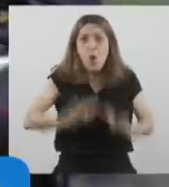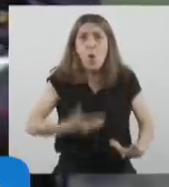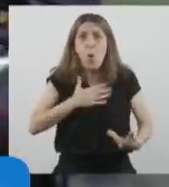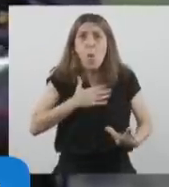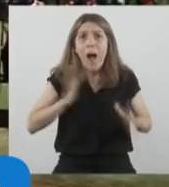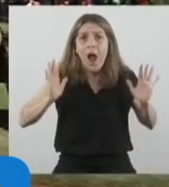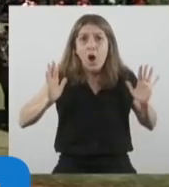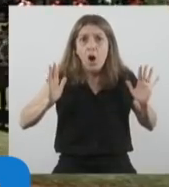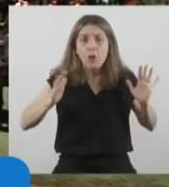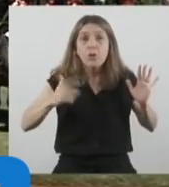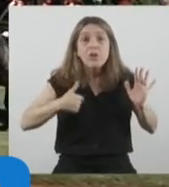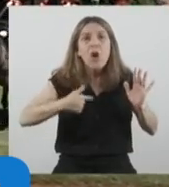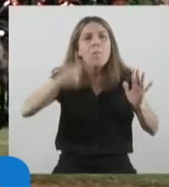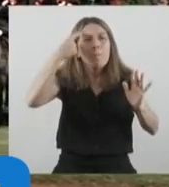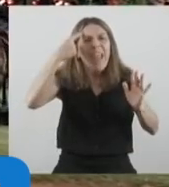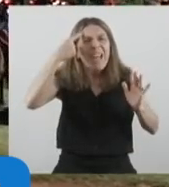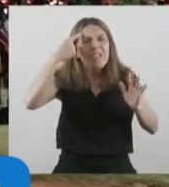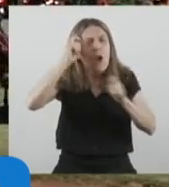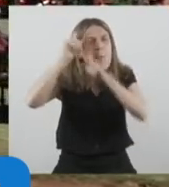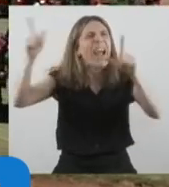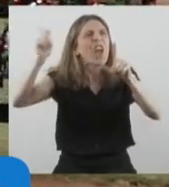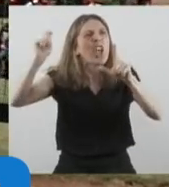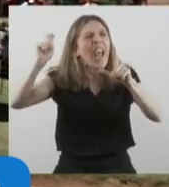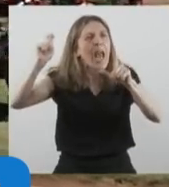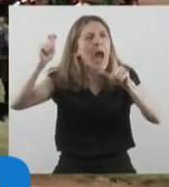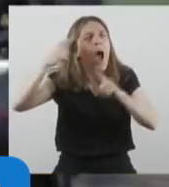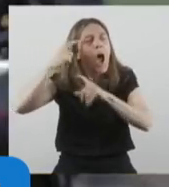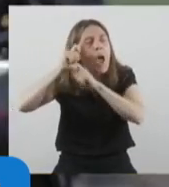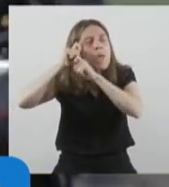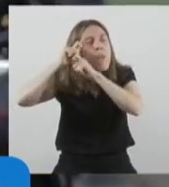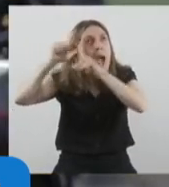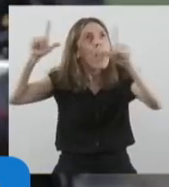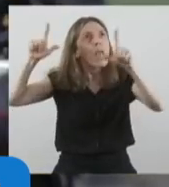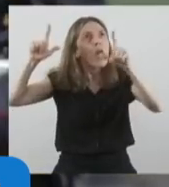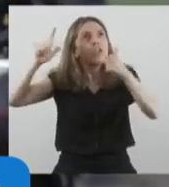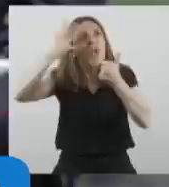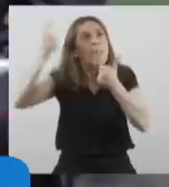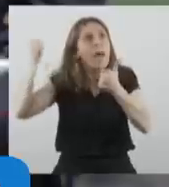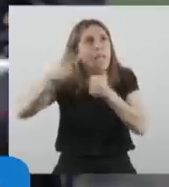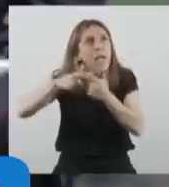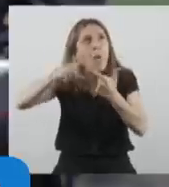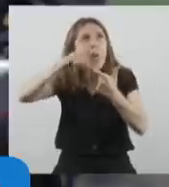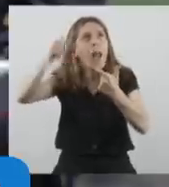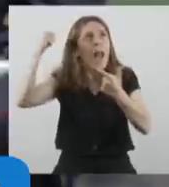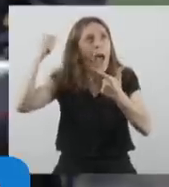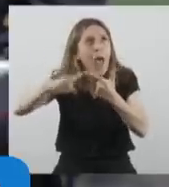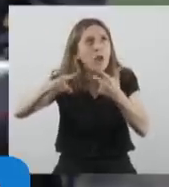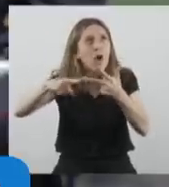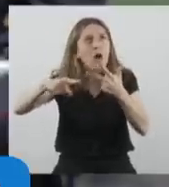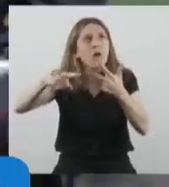pero saben en quien pienso pienso en san martín pienso en belgrano